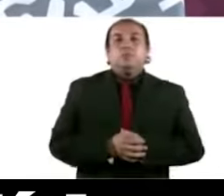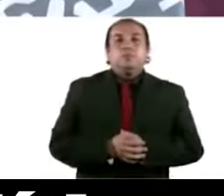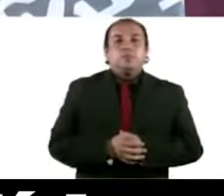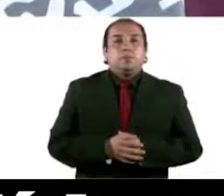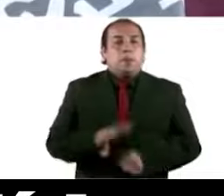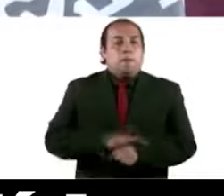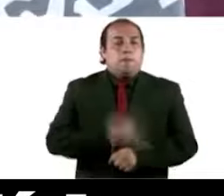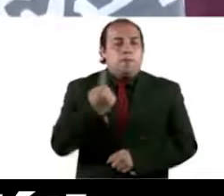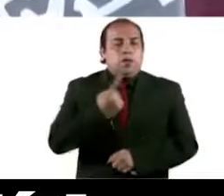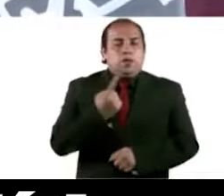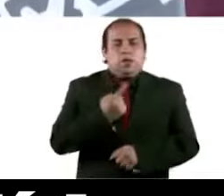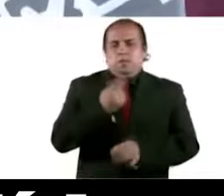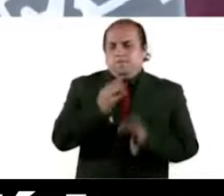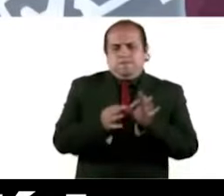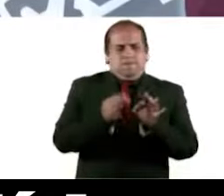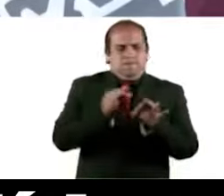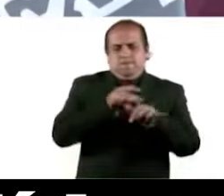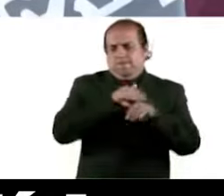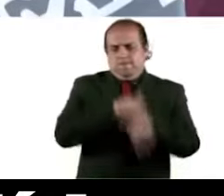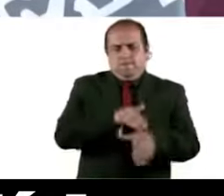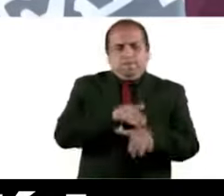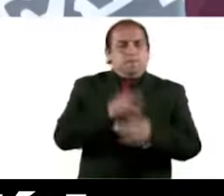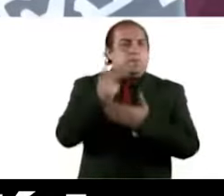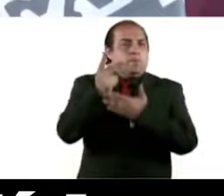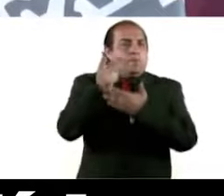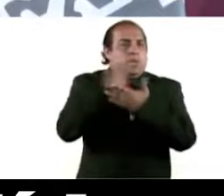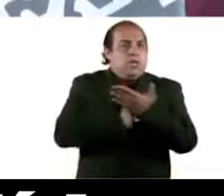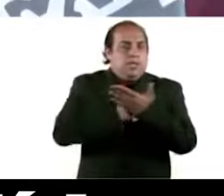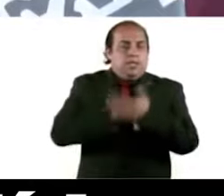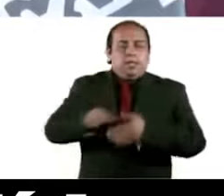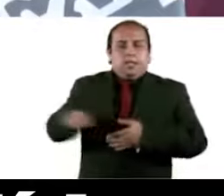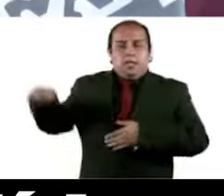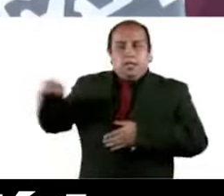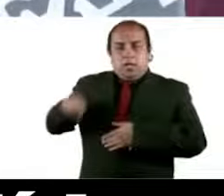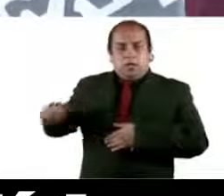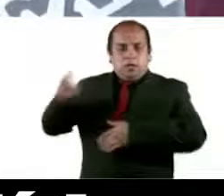porque ni siquiera cumple con la metodología con la que ellos se comprometieron.